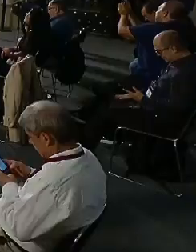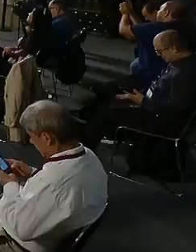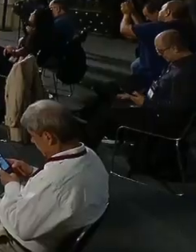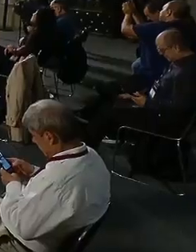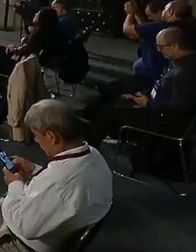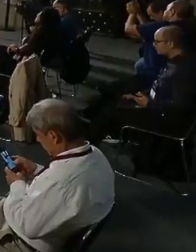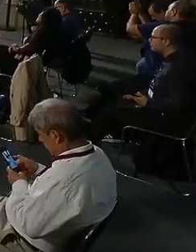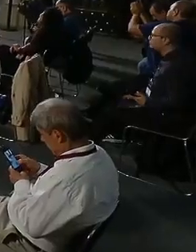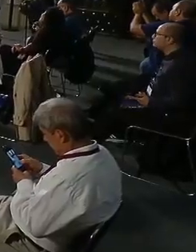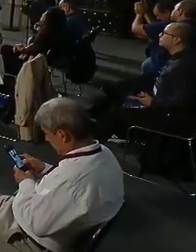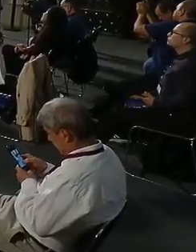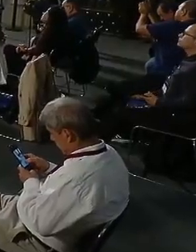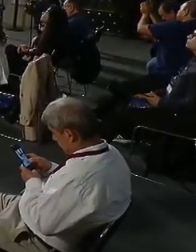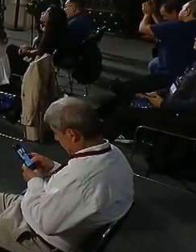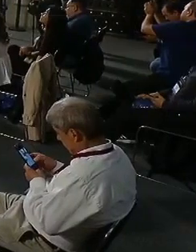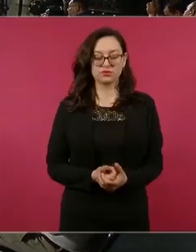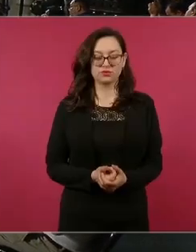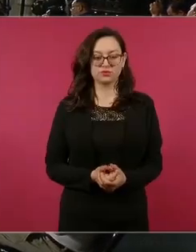que nos cuente